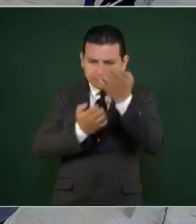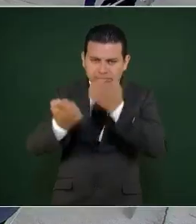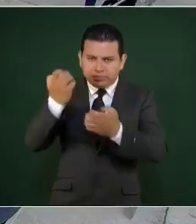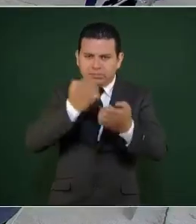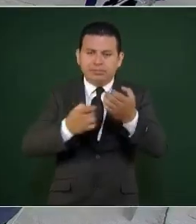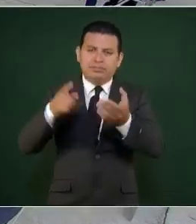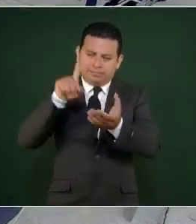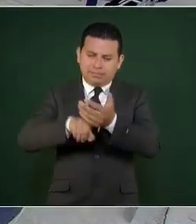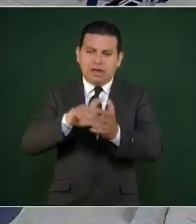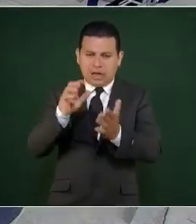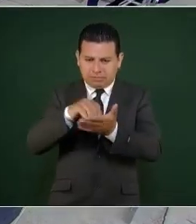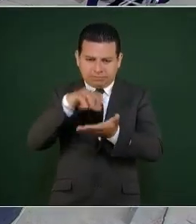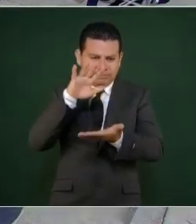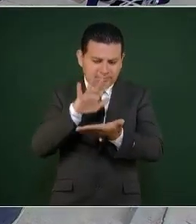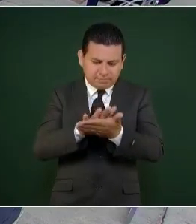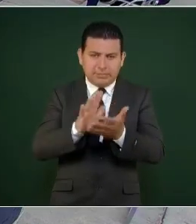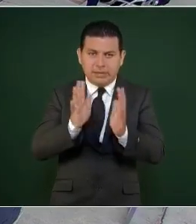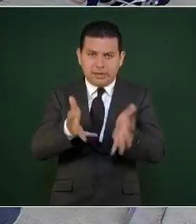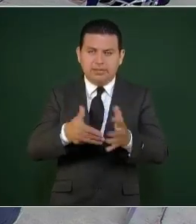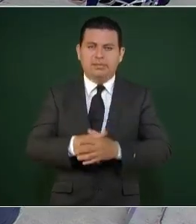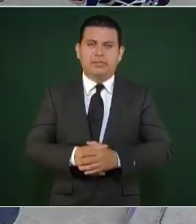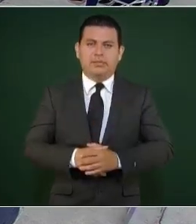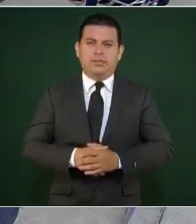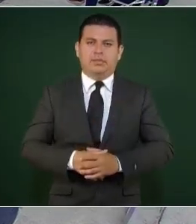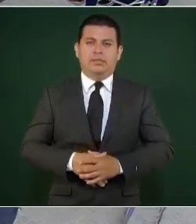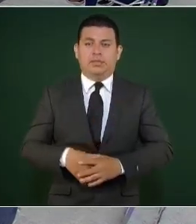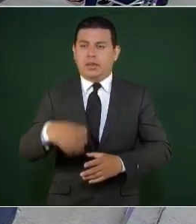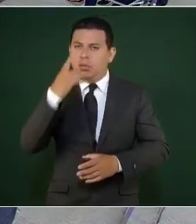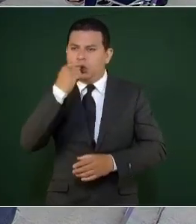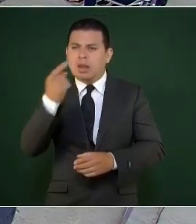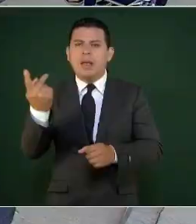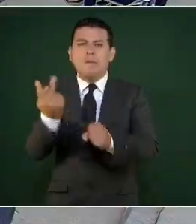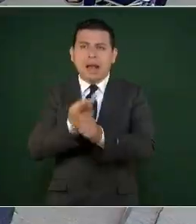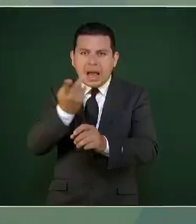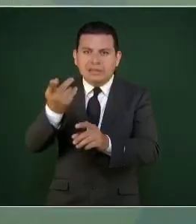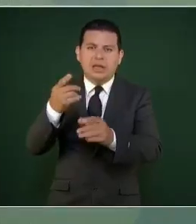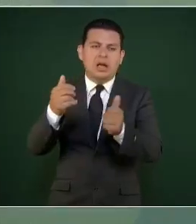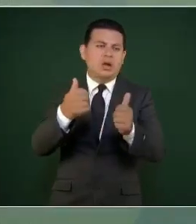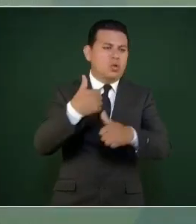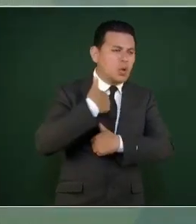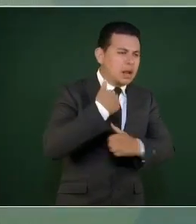el parte de las policías,